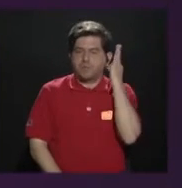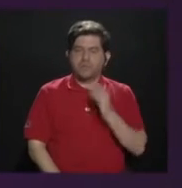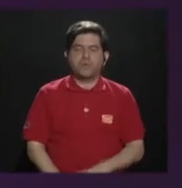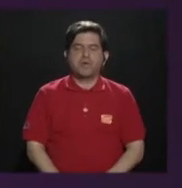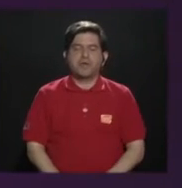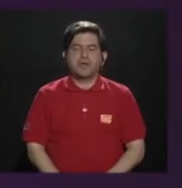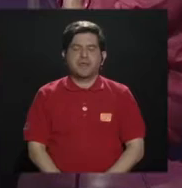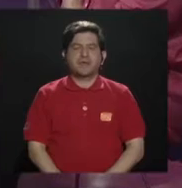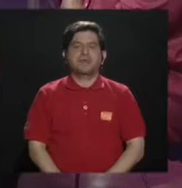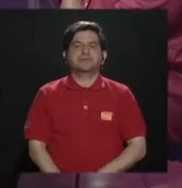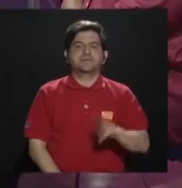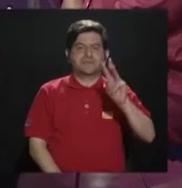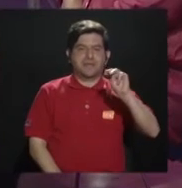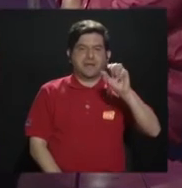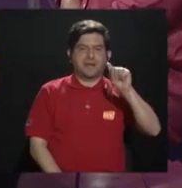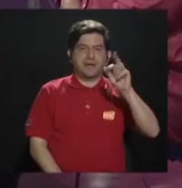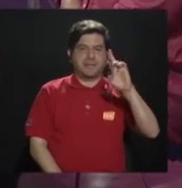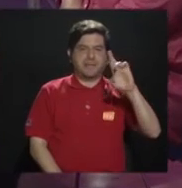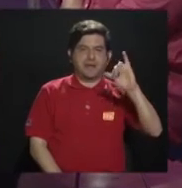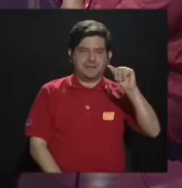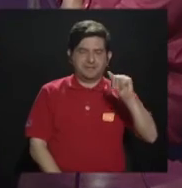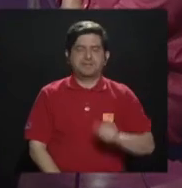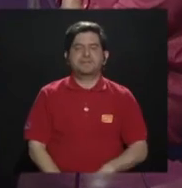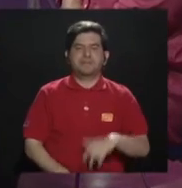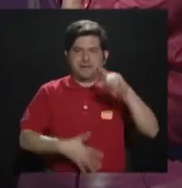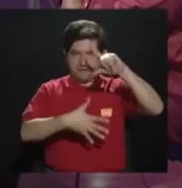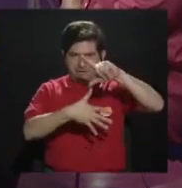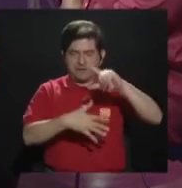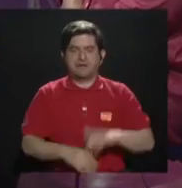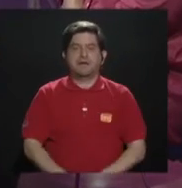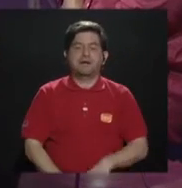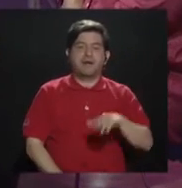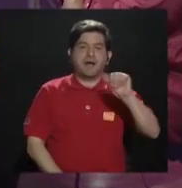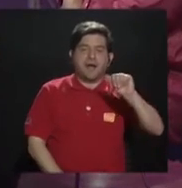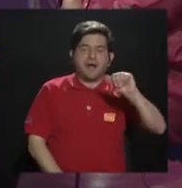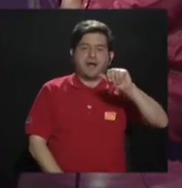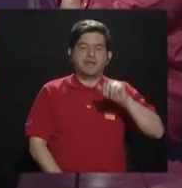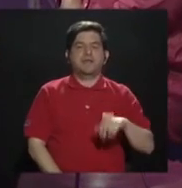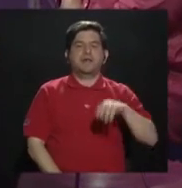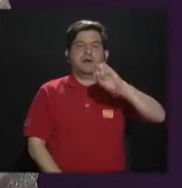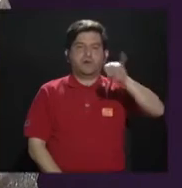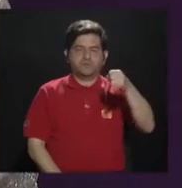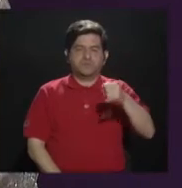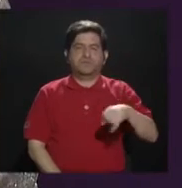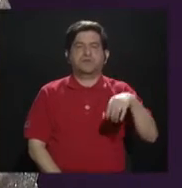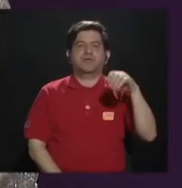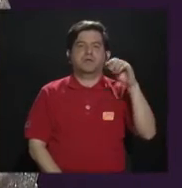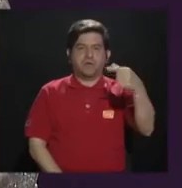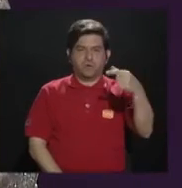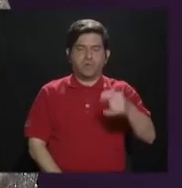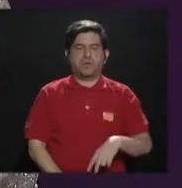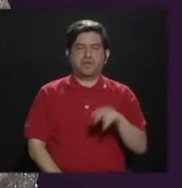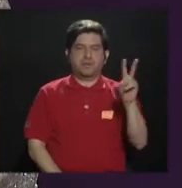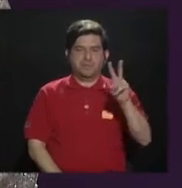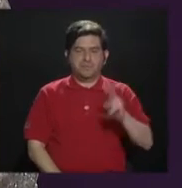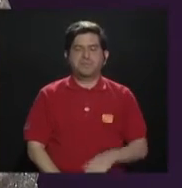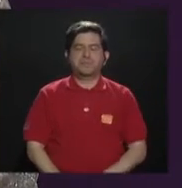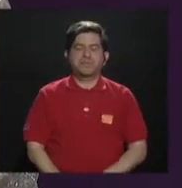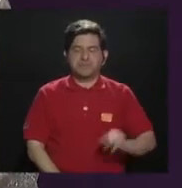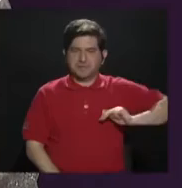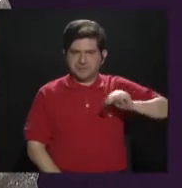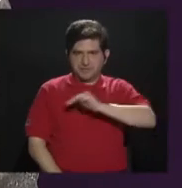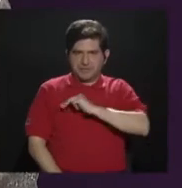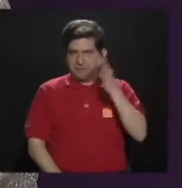Matria Latinoamericana. Seguidamente la señora Ana Josefina Güell, que es la viceministra de Desarrollo Humano